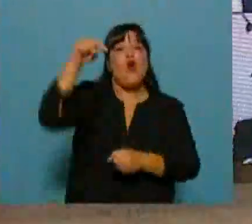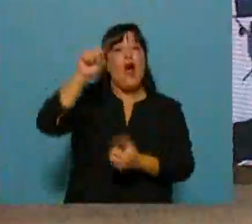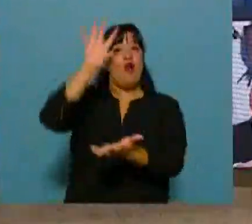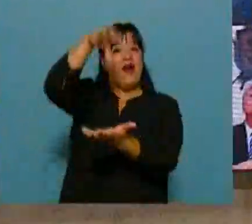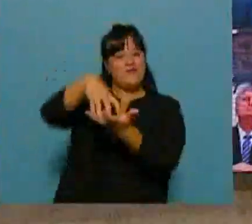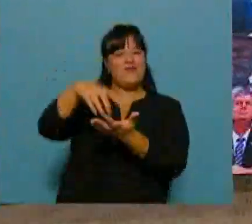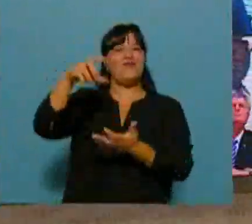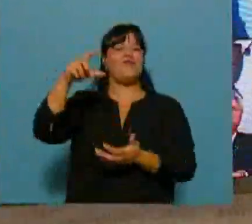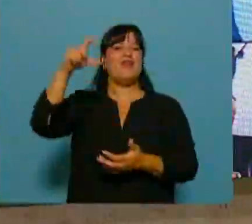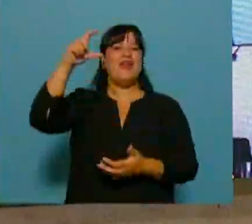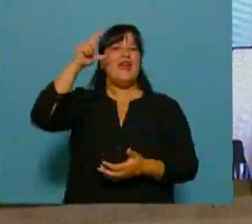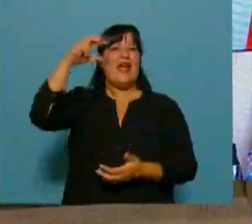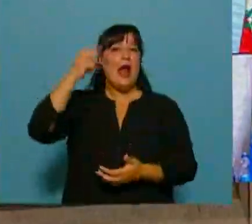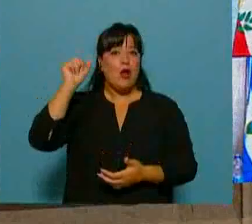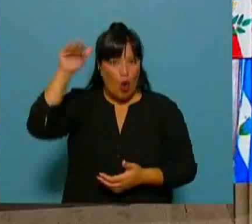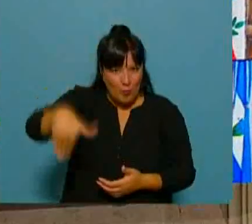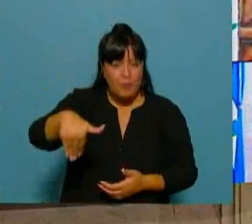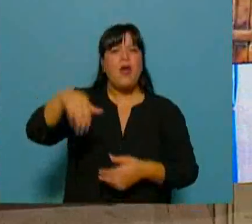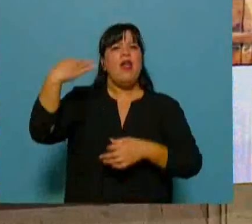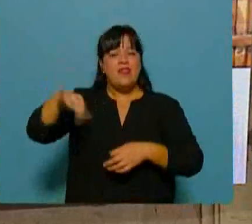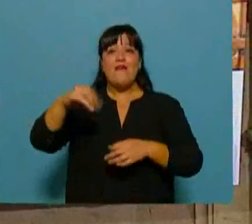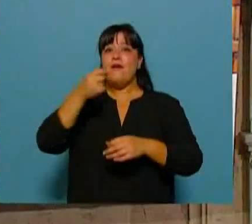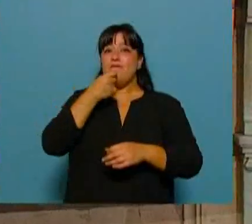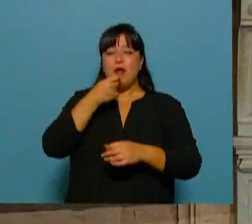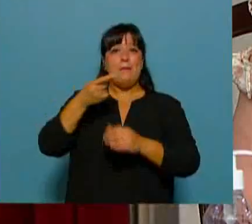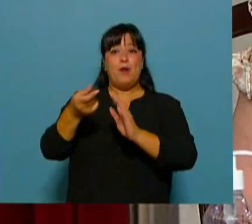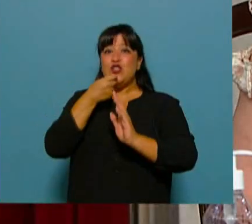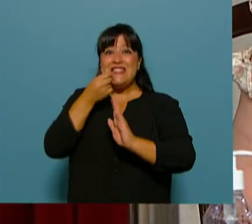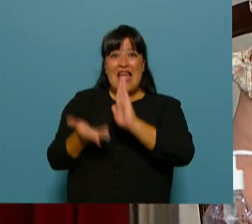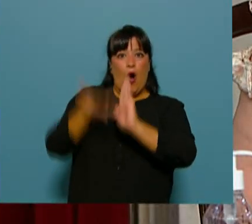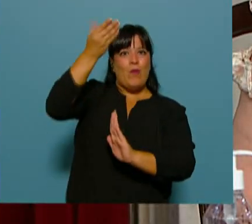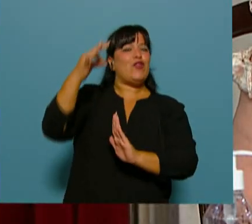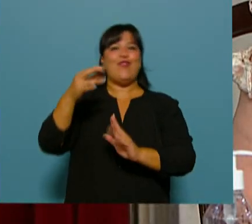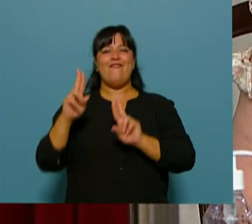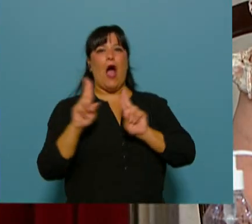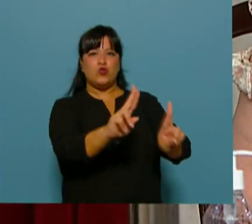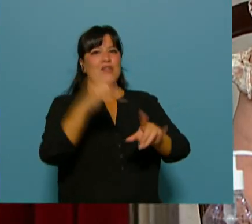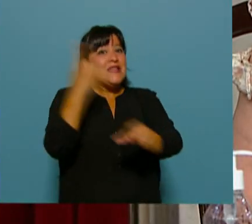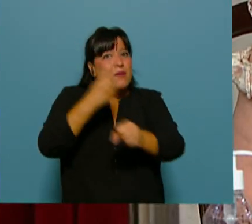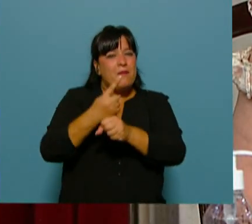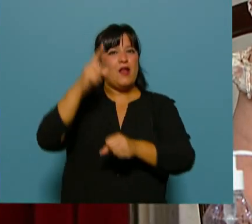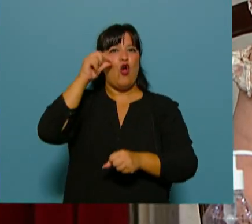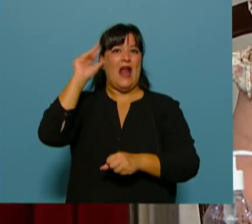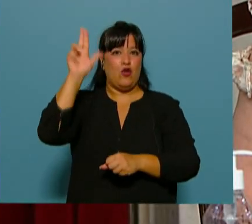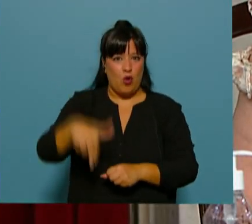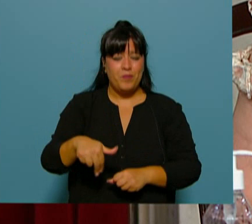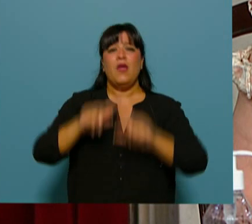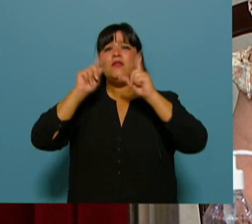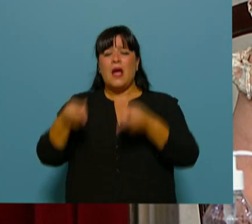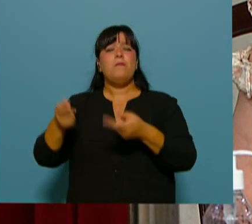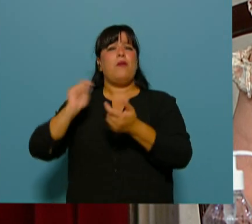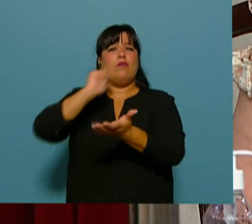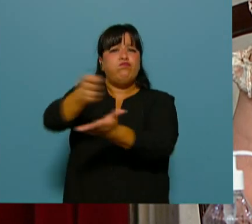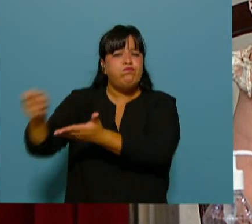de Comunicaciones debe autorizar cualquier aumento. Creamos la prestación básica universal, ampliando